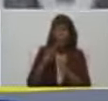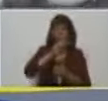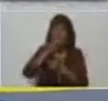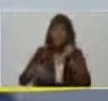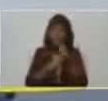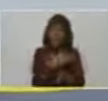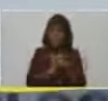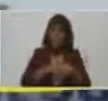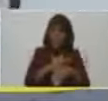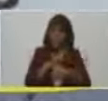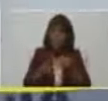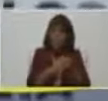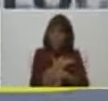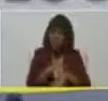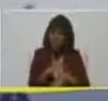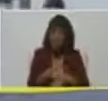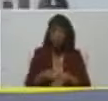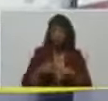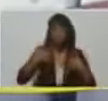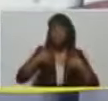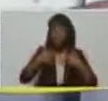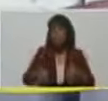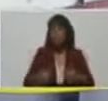Salud, el viceministro